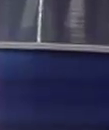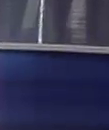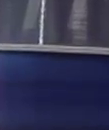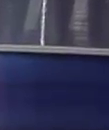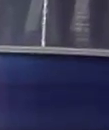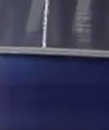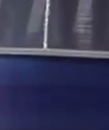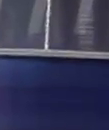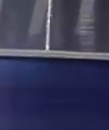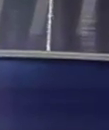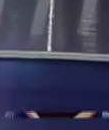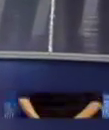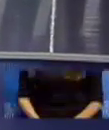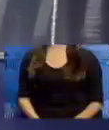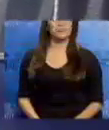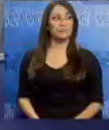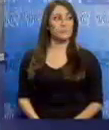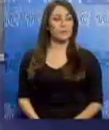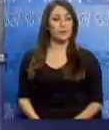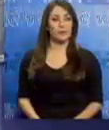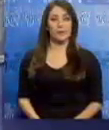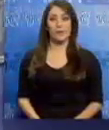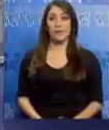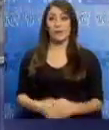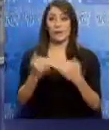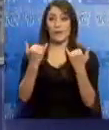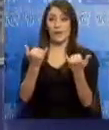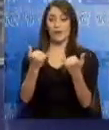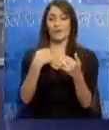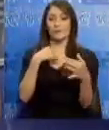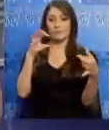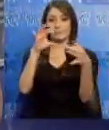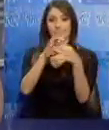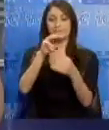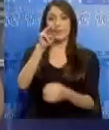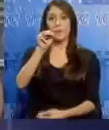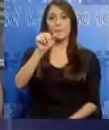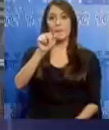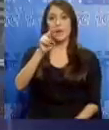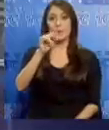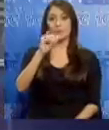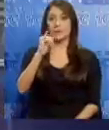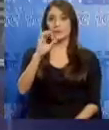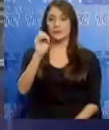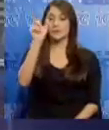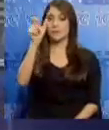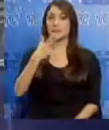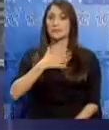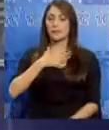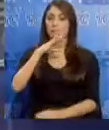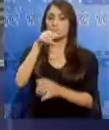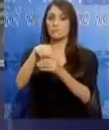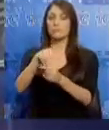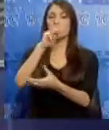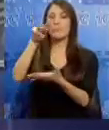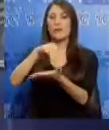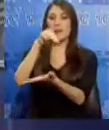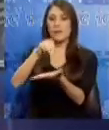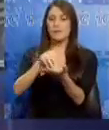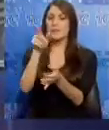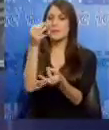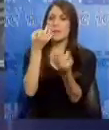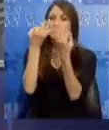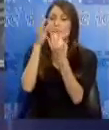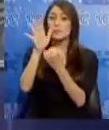Amigos televidentes, ahora es tiempo de enlazarnos con Mauricio Ceballos, quien está en Manta, provincia de Manabí, para seguir de cerca las